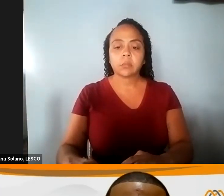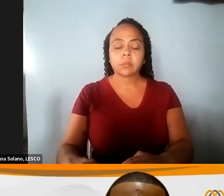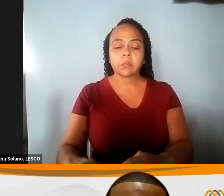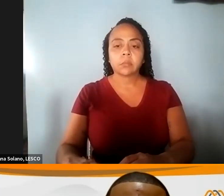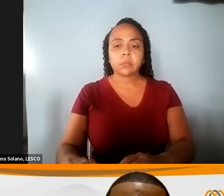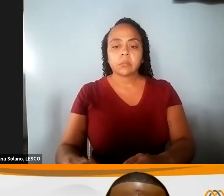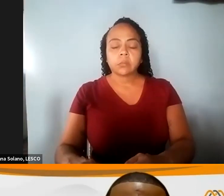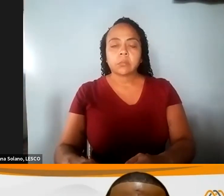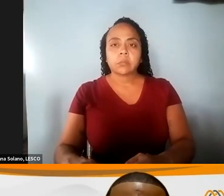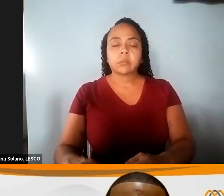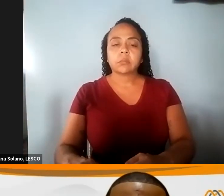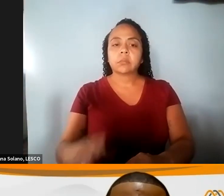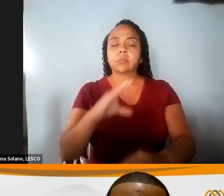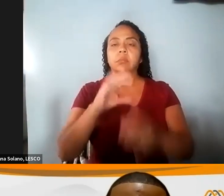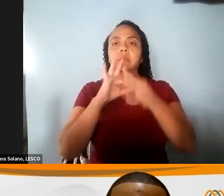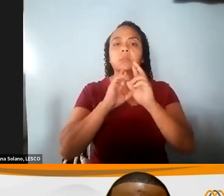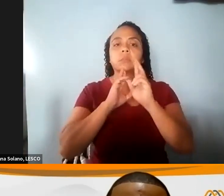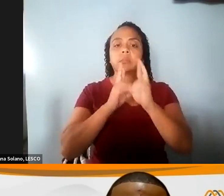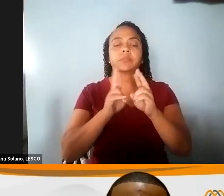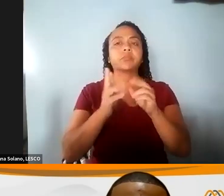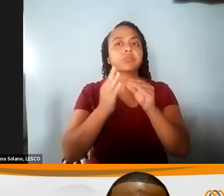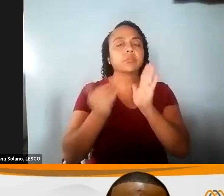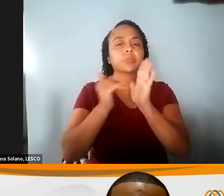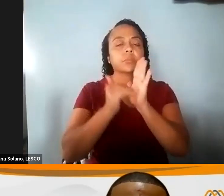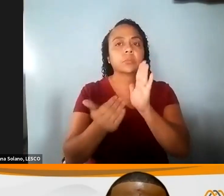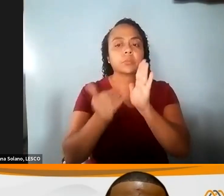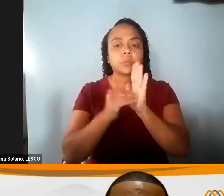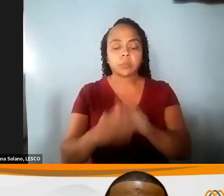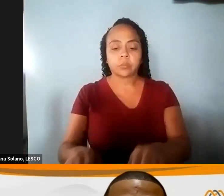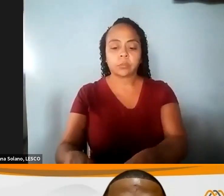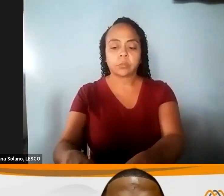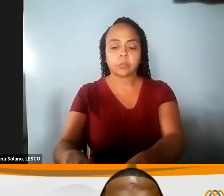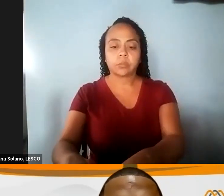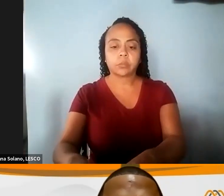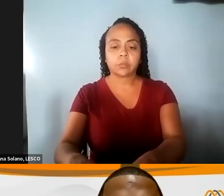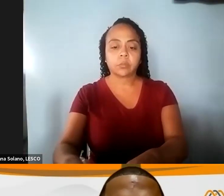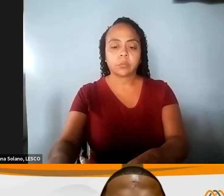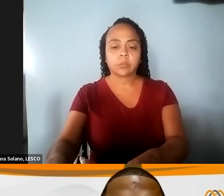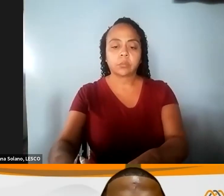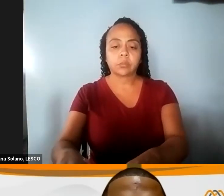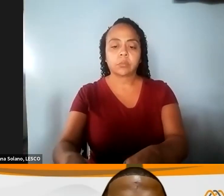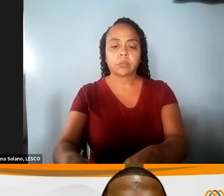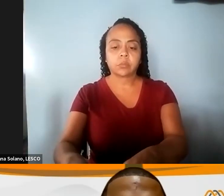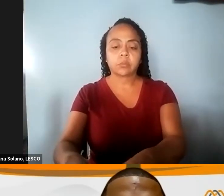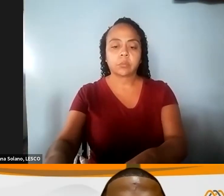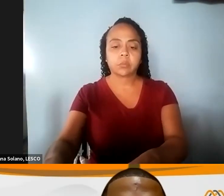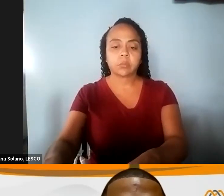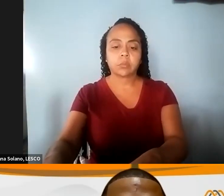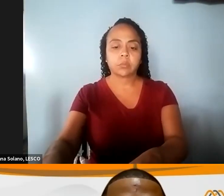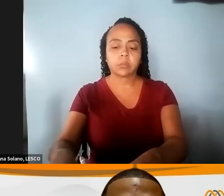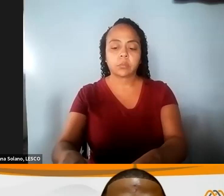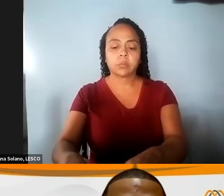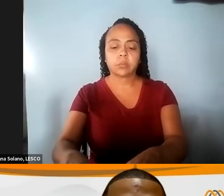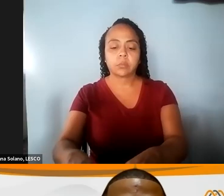a redundar en pensar nuestros modelos de desarrollo sostenible y en esas